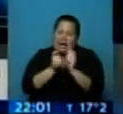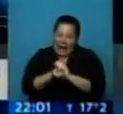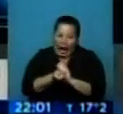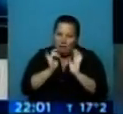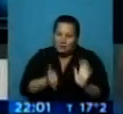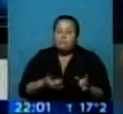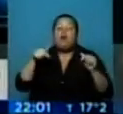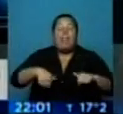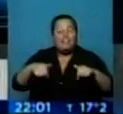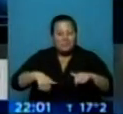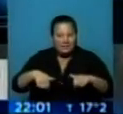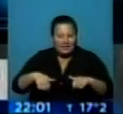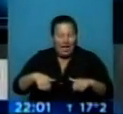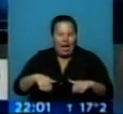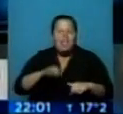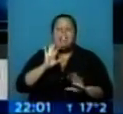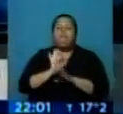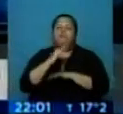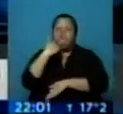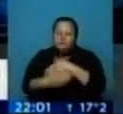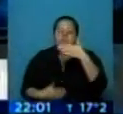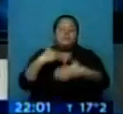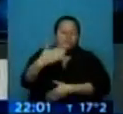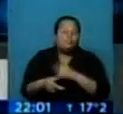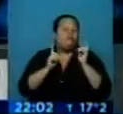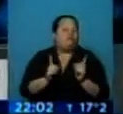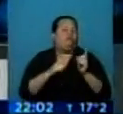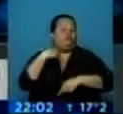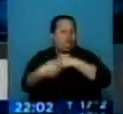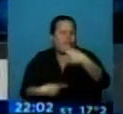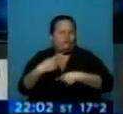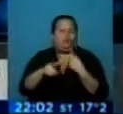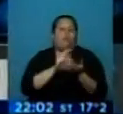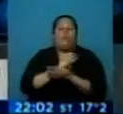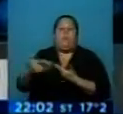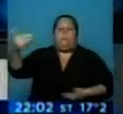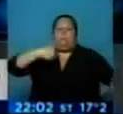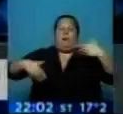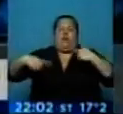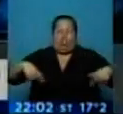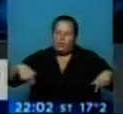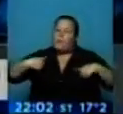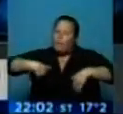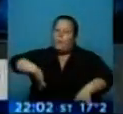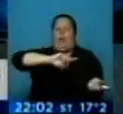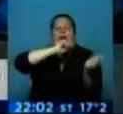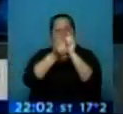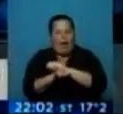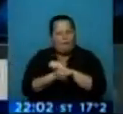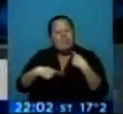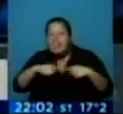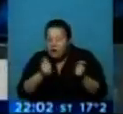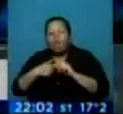esta es una evolución permanente interpretando las nuevas demandas, y vamos a cambiar lo que